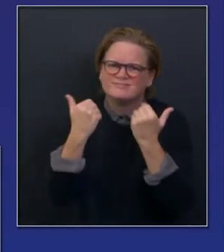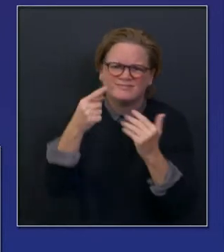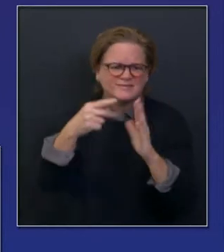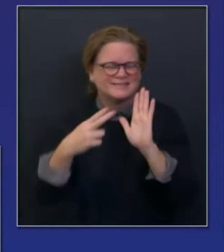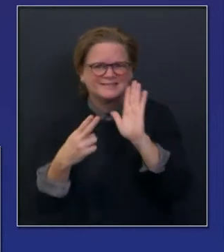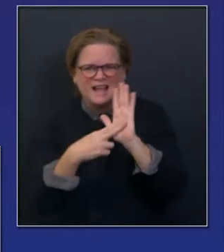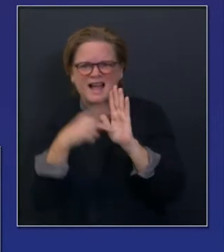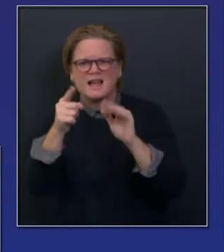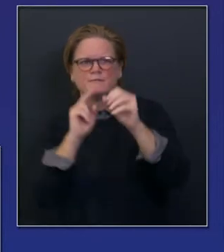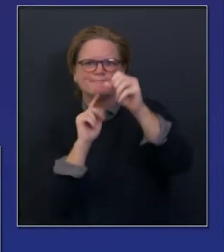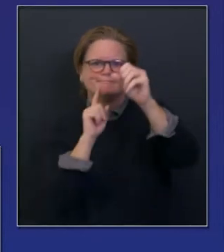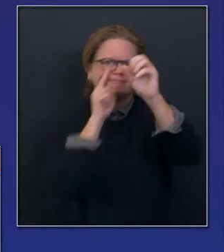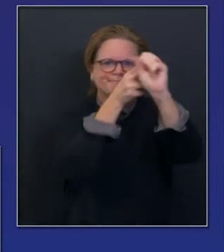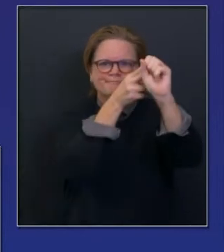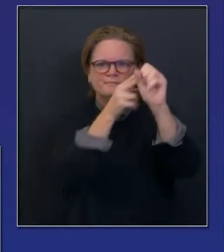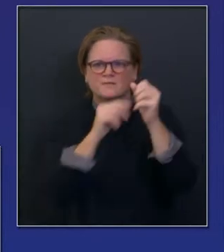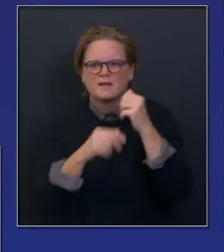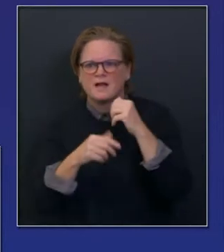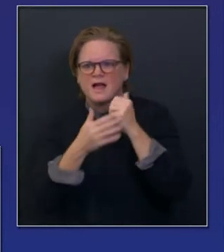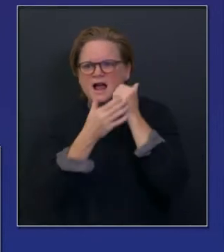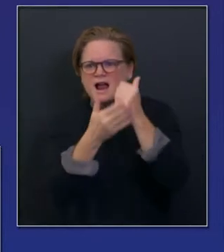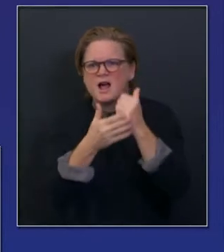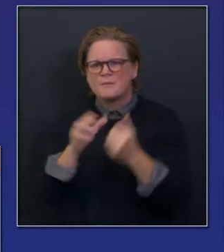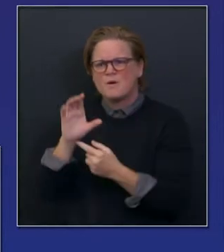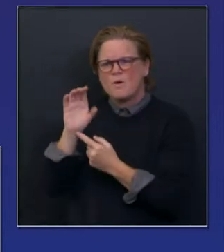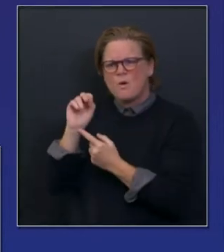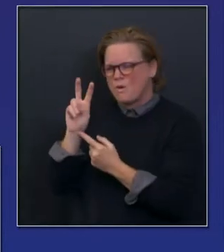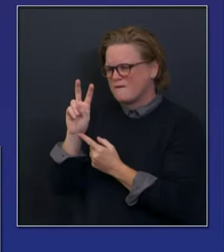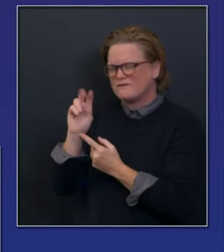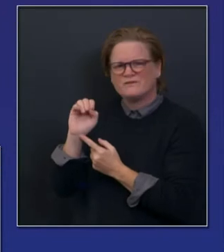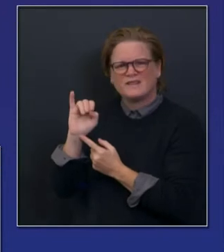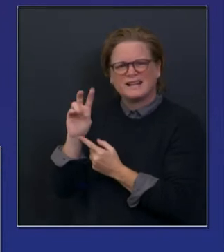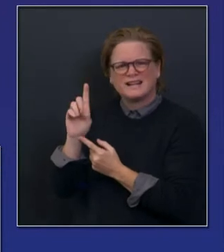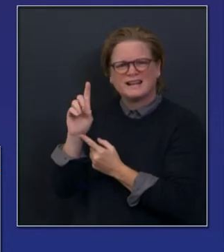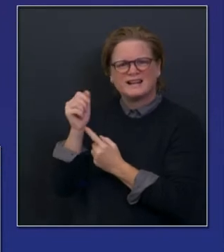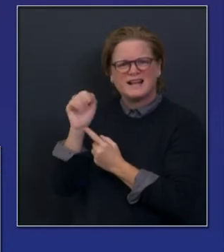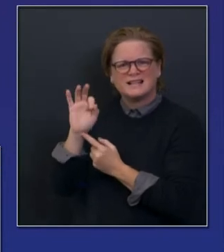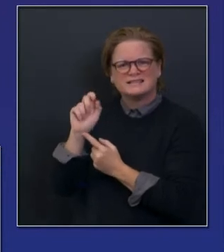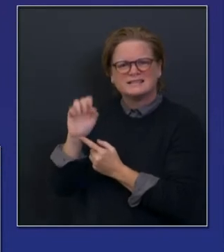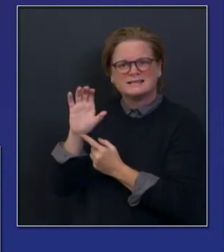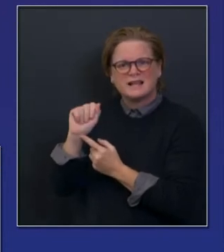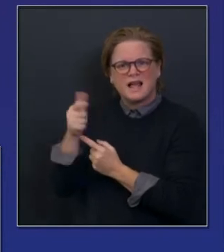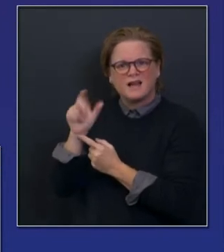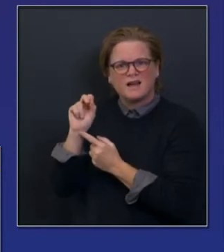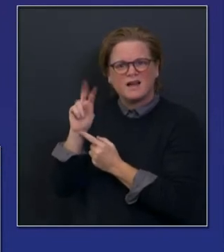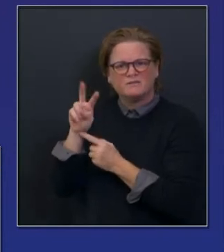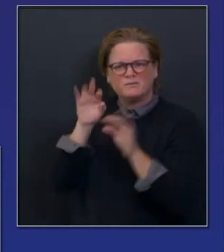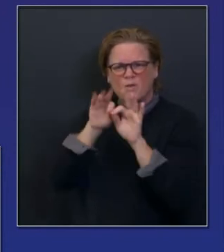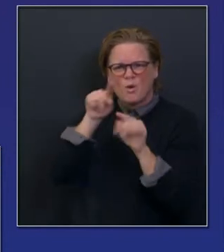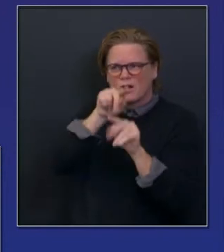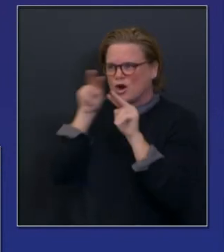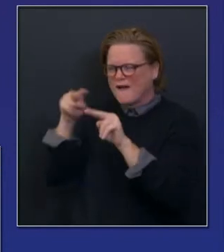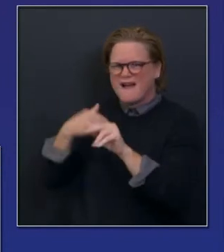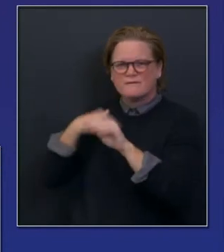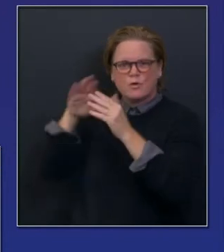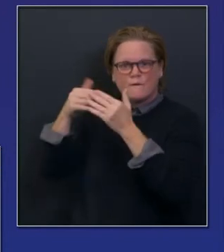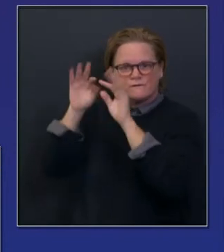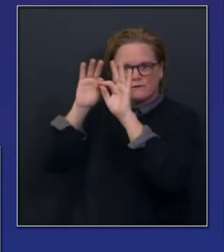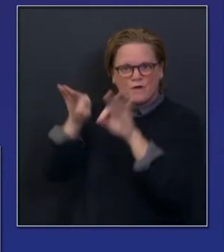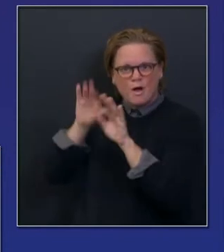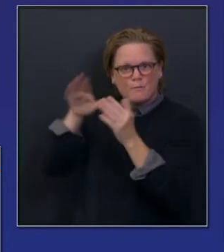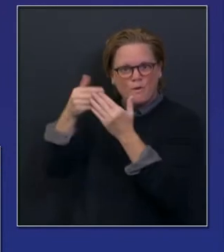pericia y su apoyo. Puede visitar usted covid19.ca.gov y ahí buscar información de